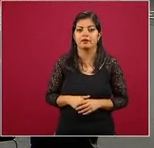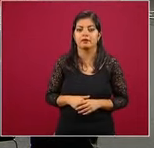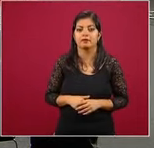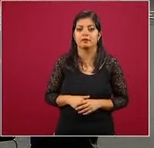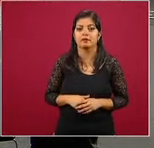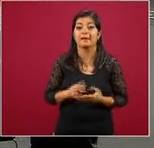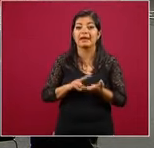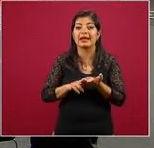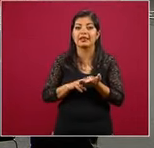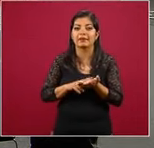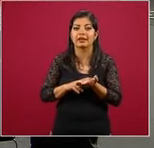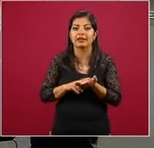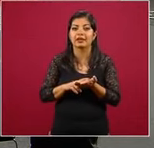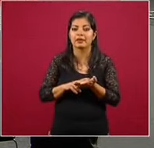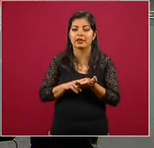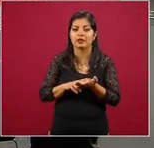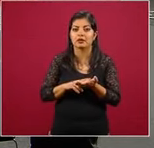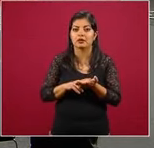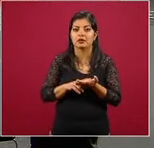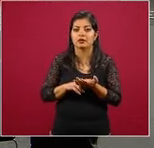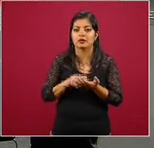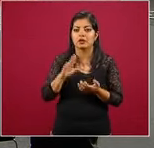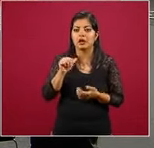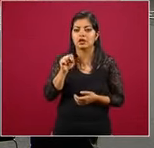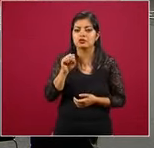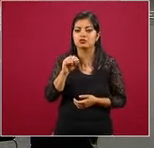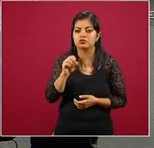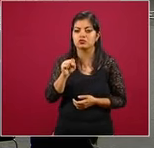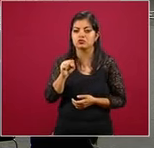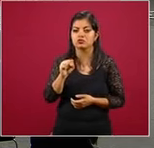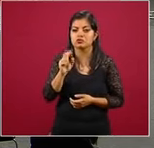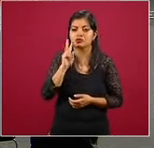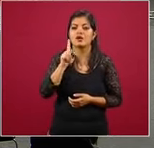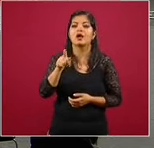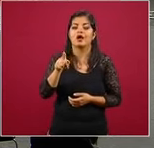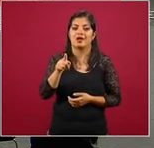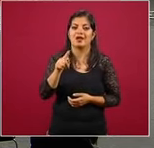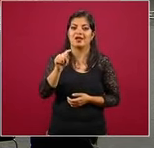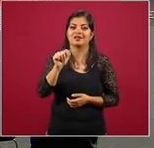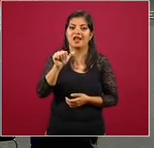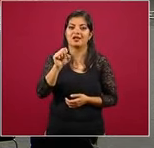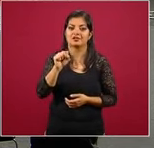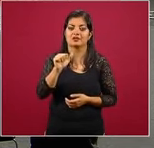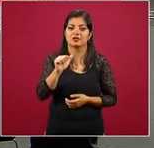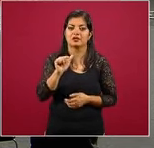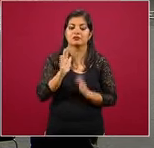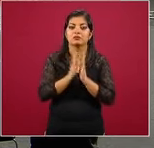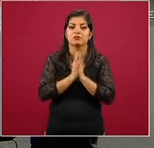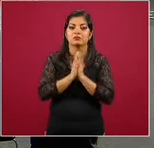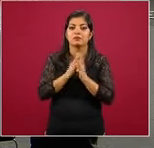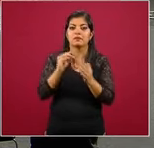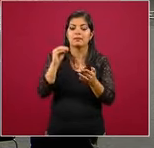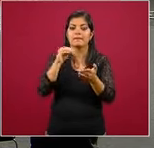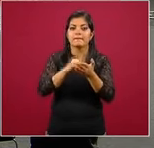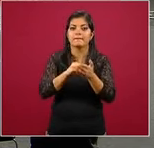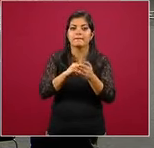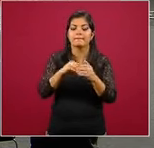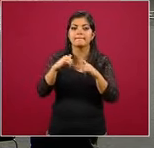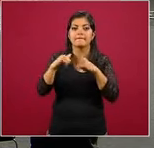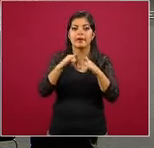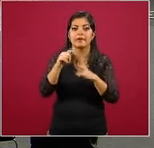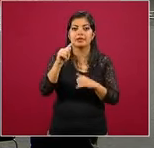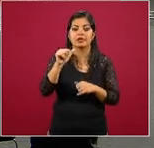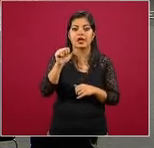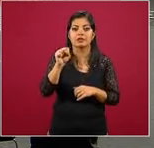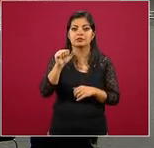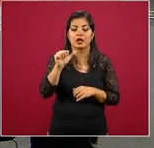El verde, casos, es que es el de tasa, exactamente. Pónganme el de mapa de tasas de